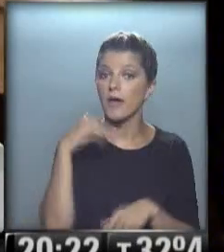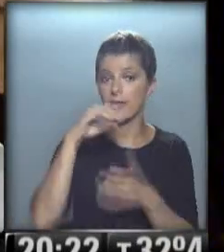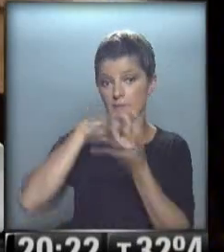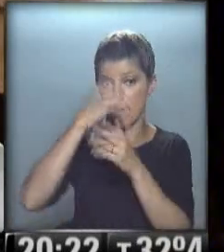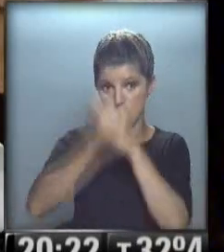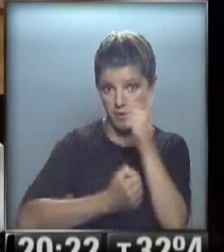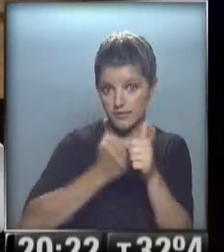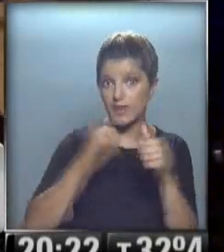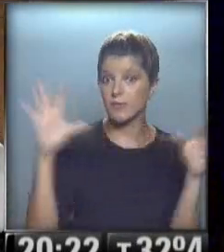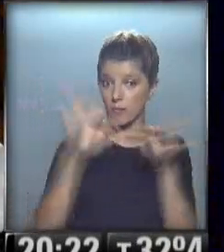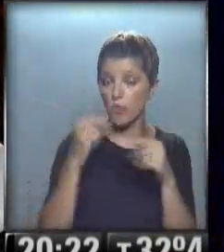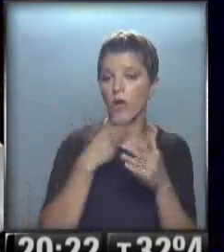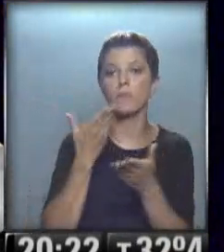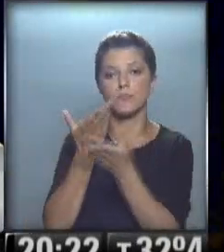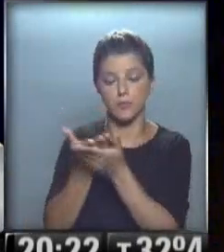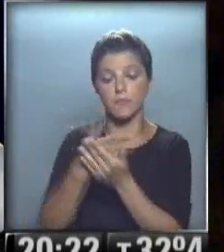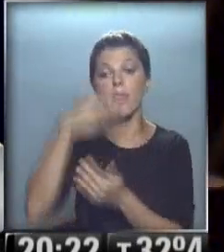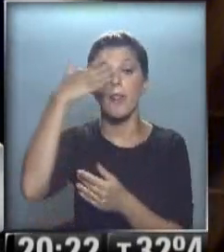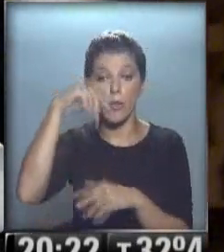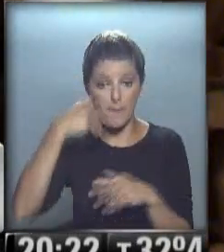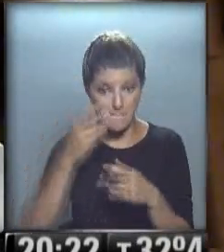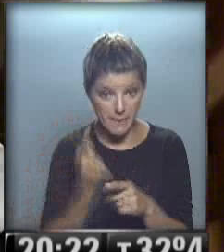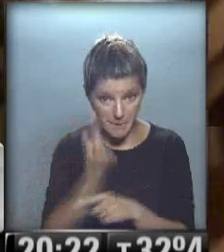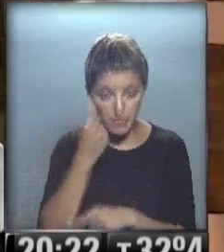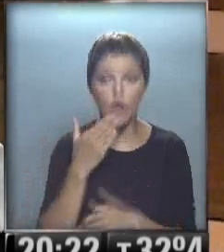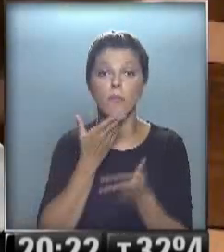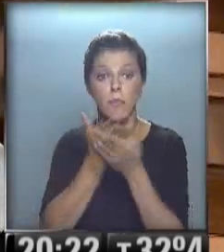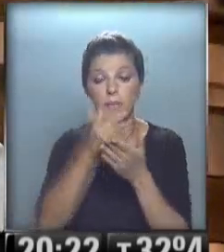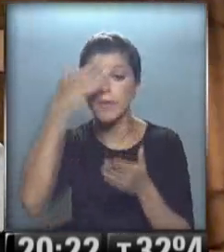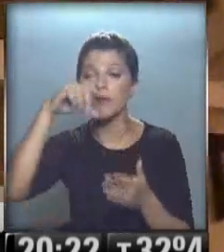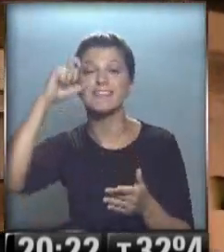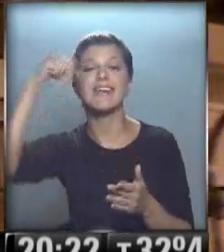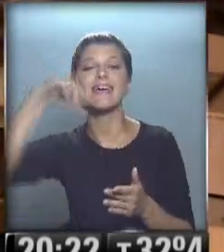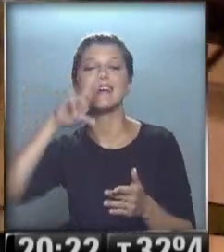vez iniciado el reclamo, el ENRE podrá intervenir intimando a la compañía.